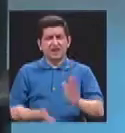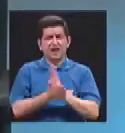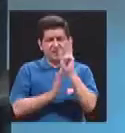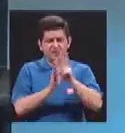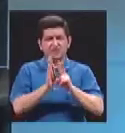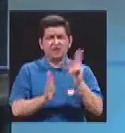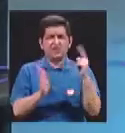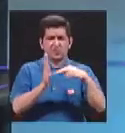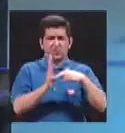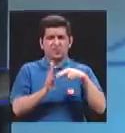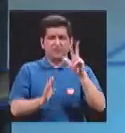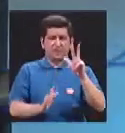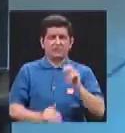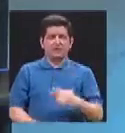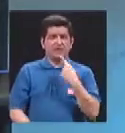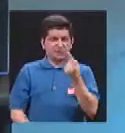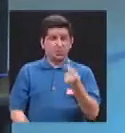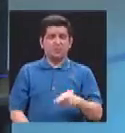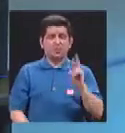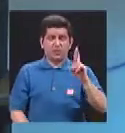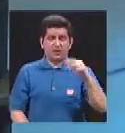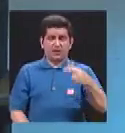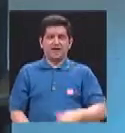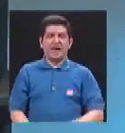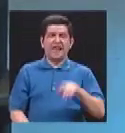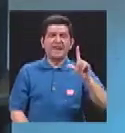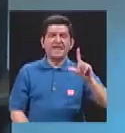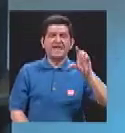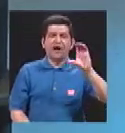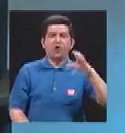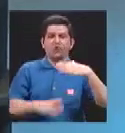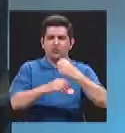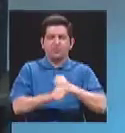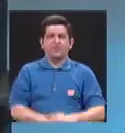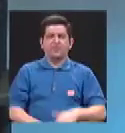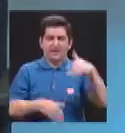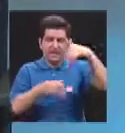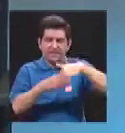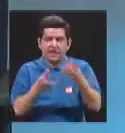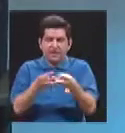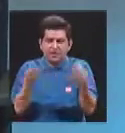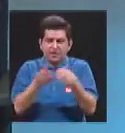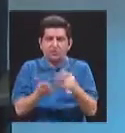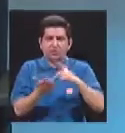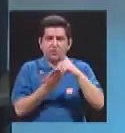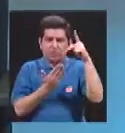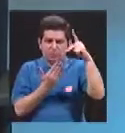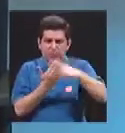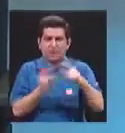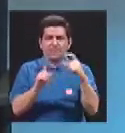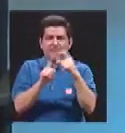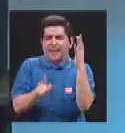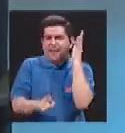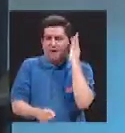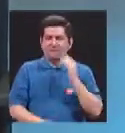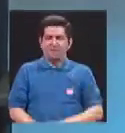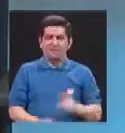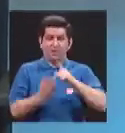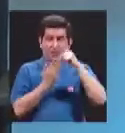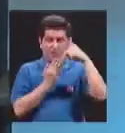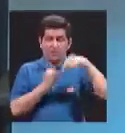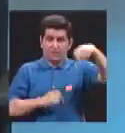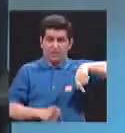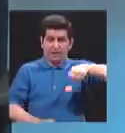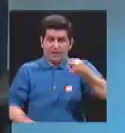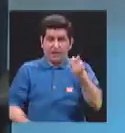es que este documental del 2003, como bien lo decía Roberto, fue realizado por Ligia Córdoba dentro de la producción de Palabra de Mujer,